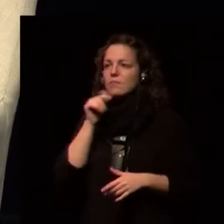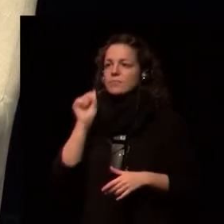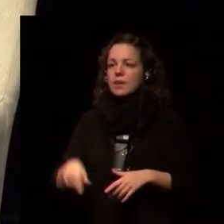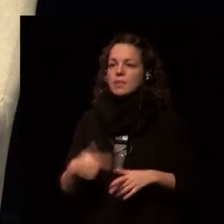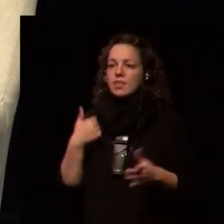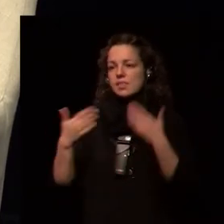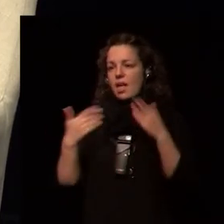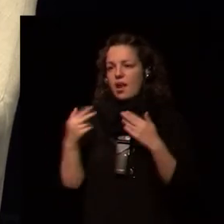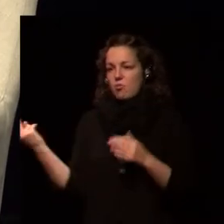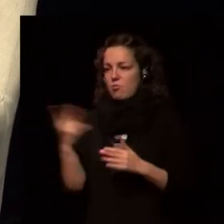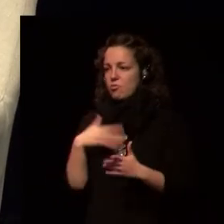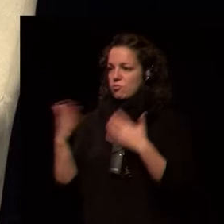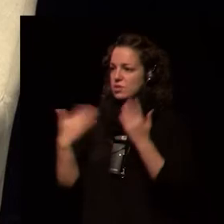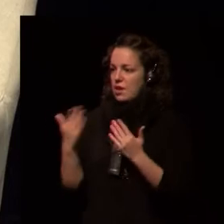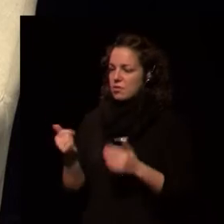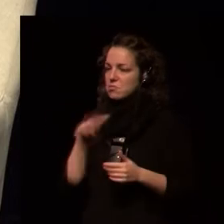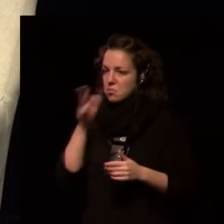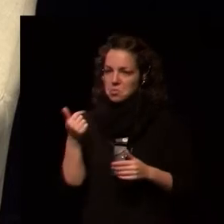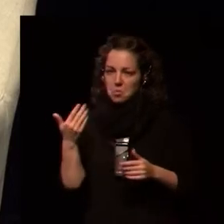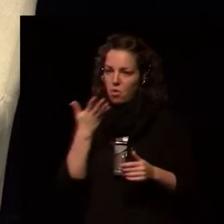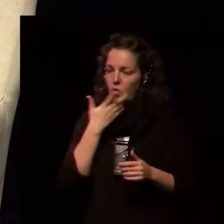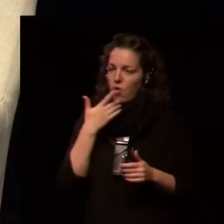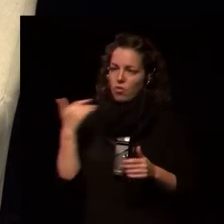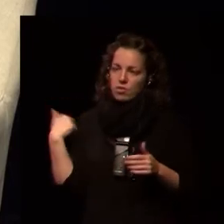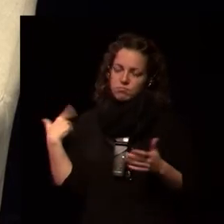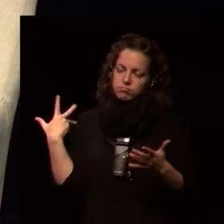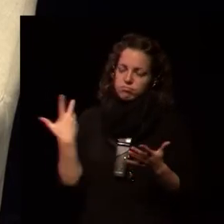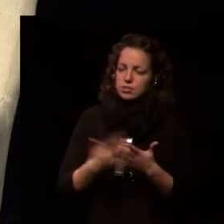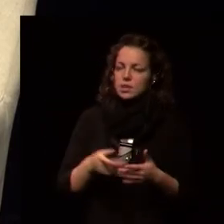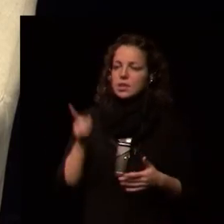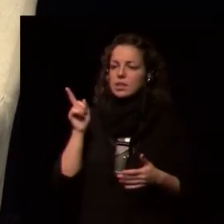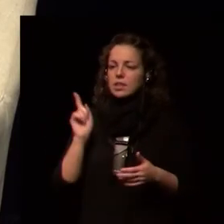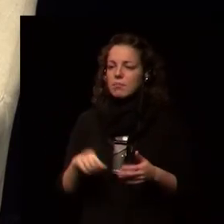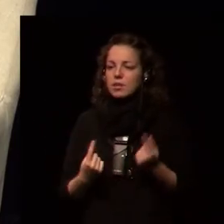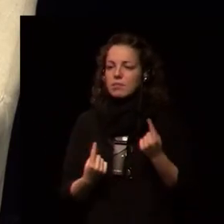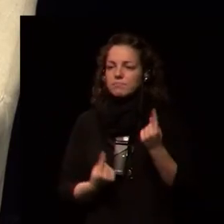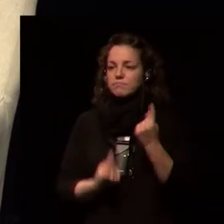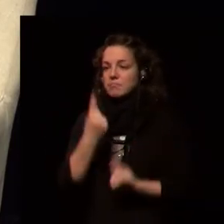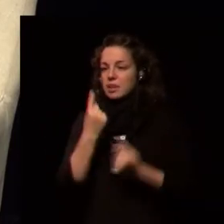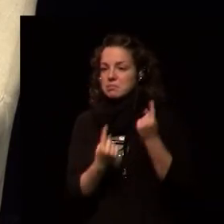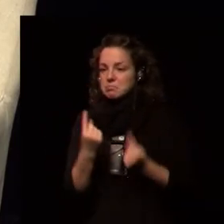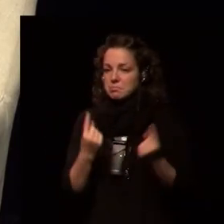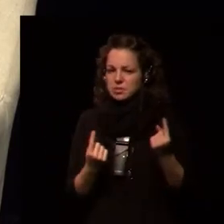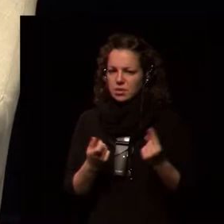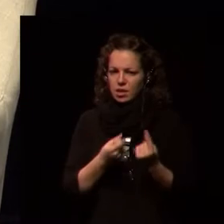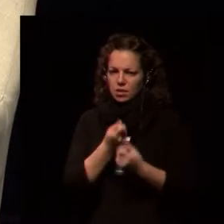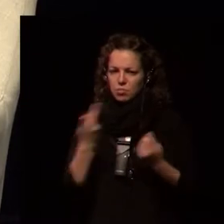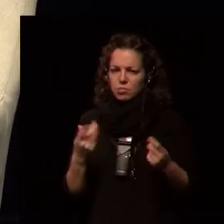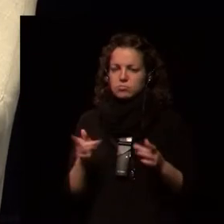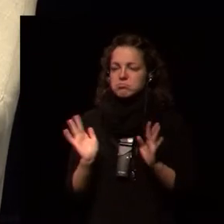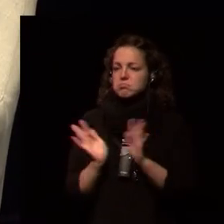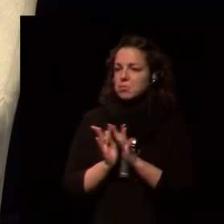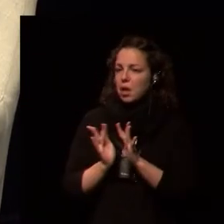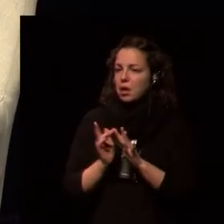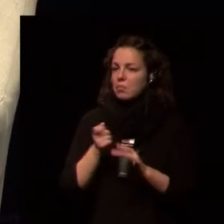tuvieran un diálogo entre ellos. Se conocen desde hace mucho tiempo y tienen en algunos aspectos pueden ser próximos, pero en